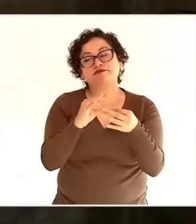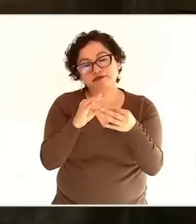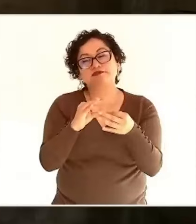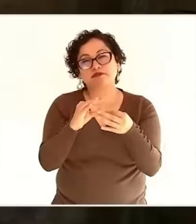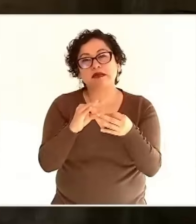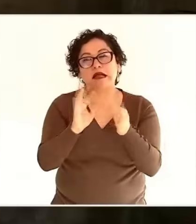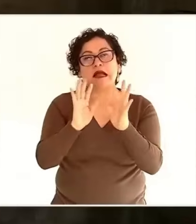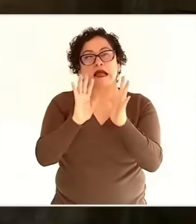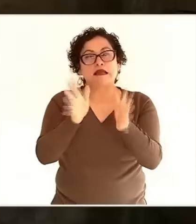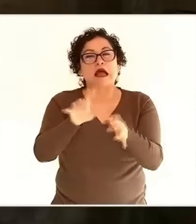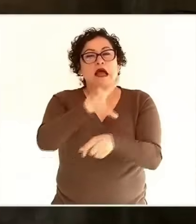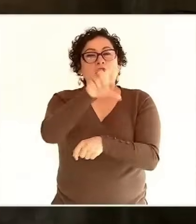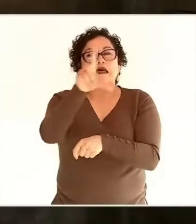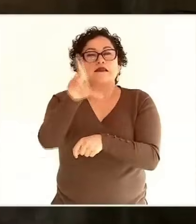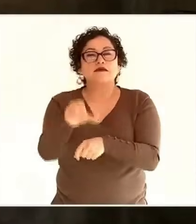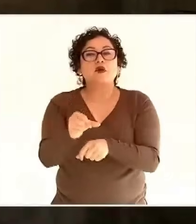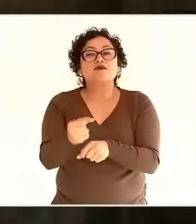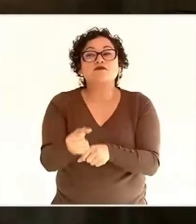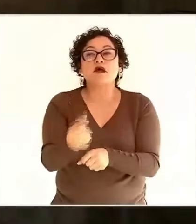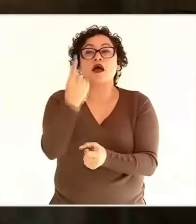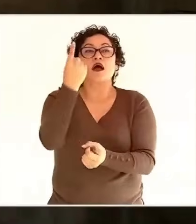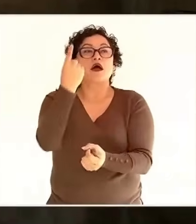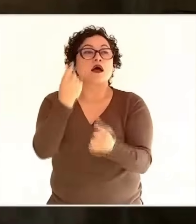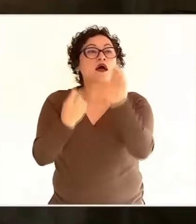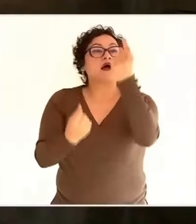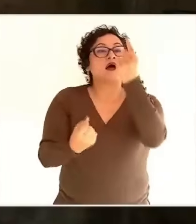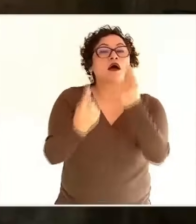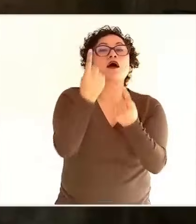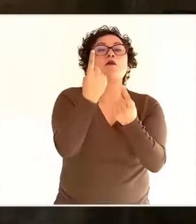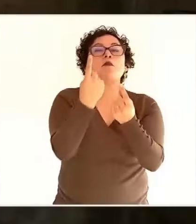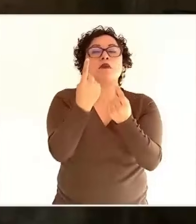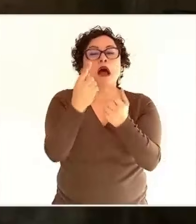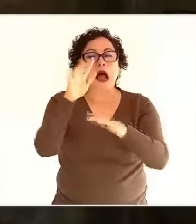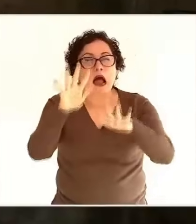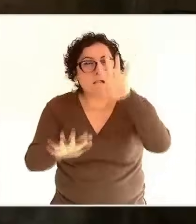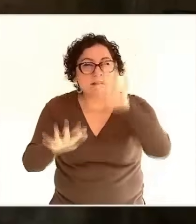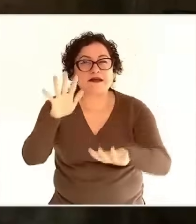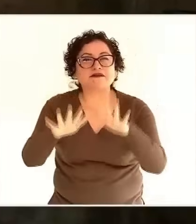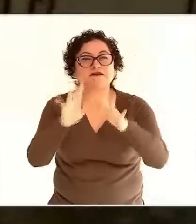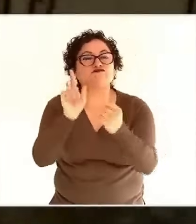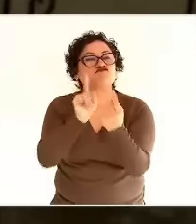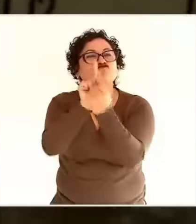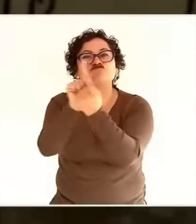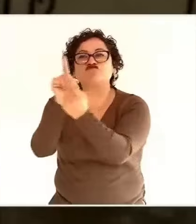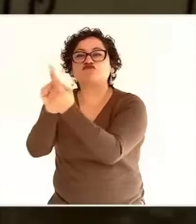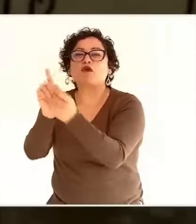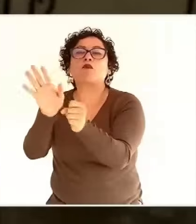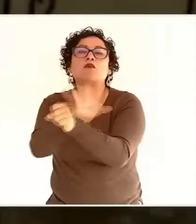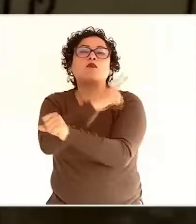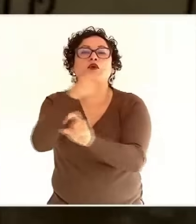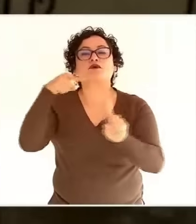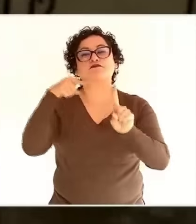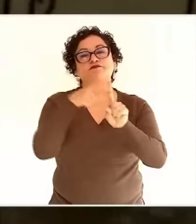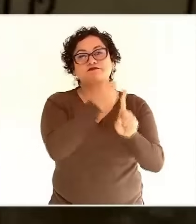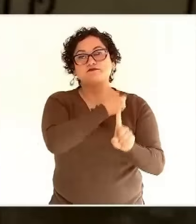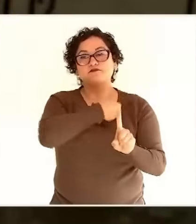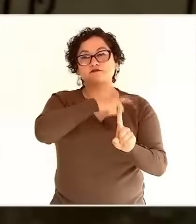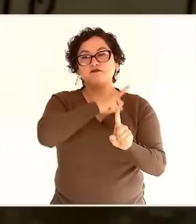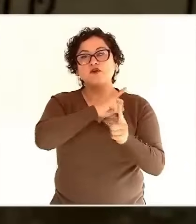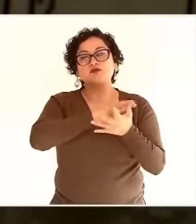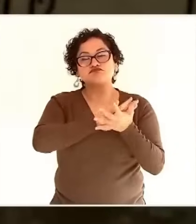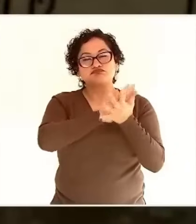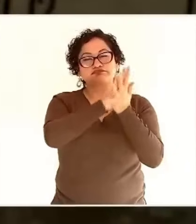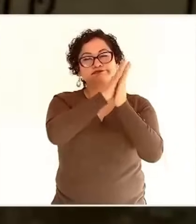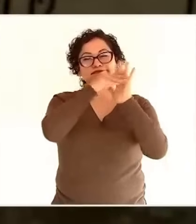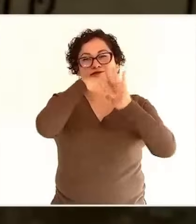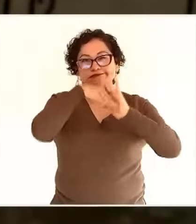pocas apariciones públicas debido a que su salud se había deteriorado gravemente. Finalmente, poco antes de